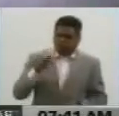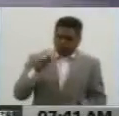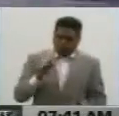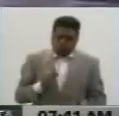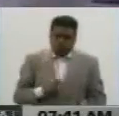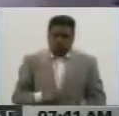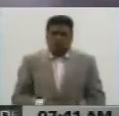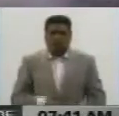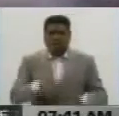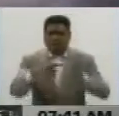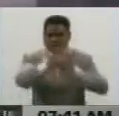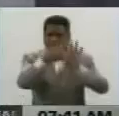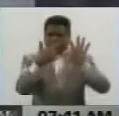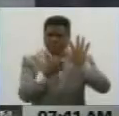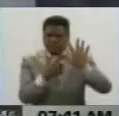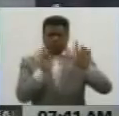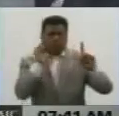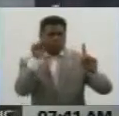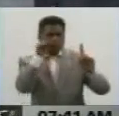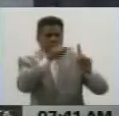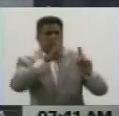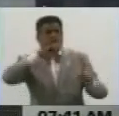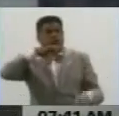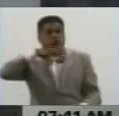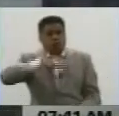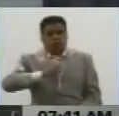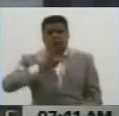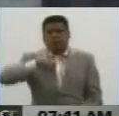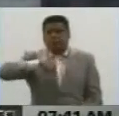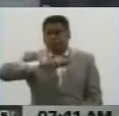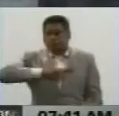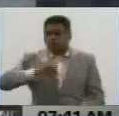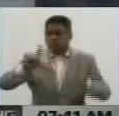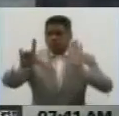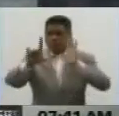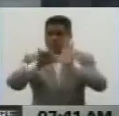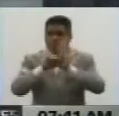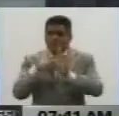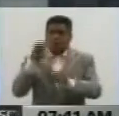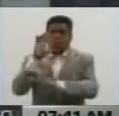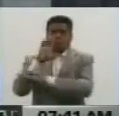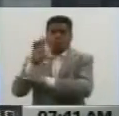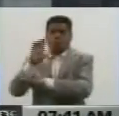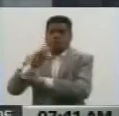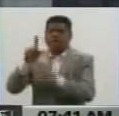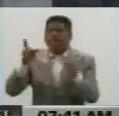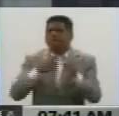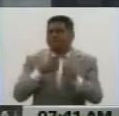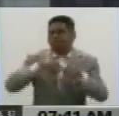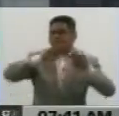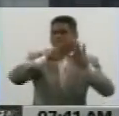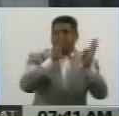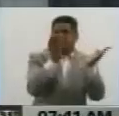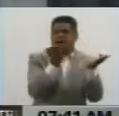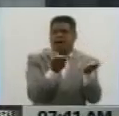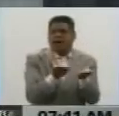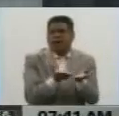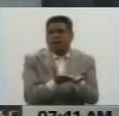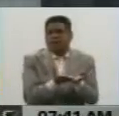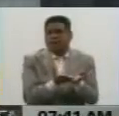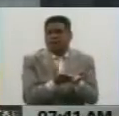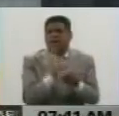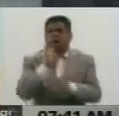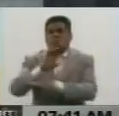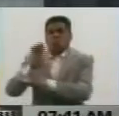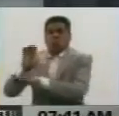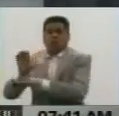el quinto gran objetivo histórico para nosotros, que es ley, que es la preservación de la vida en el planeta, está expresado en la preservación de la vida en el planeta